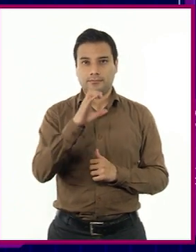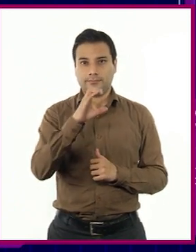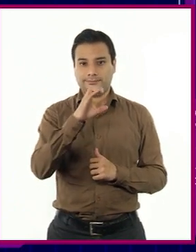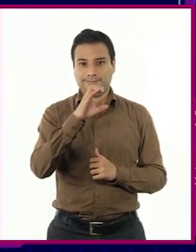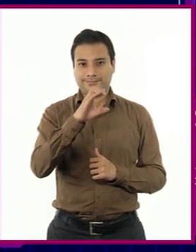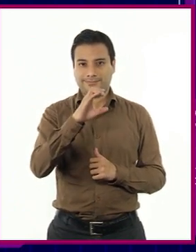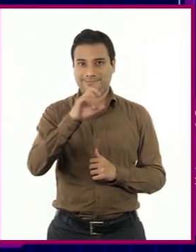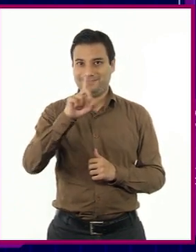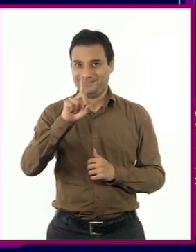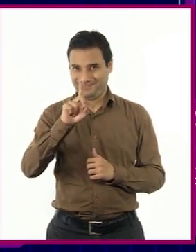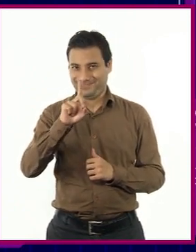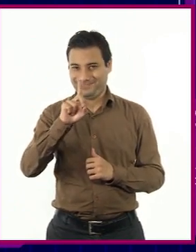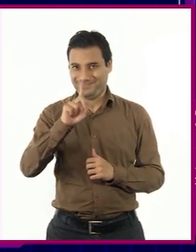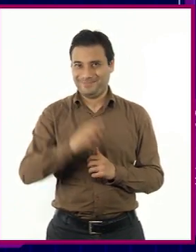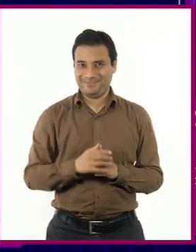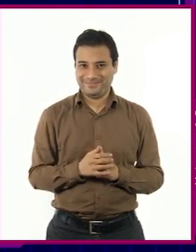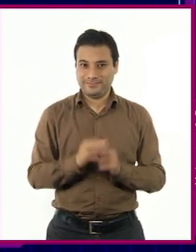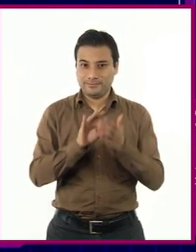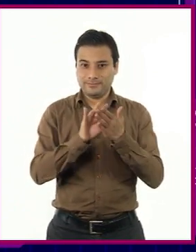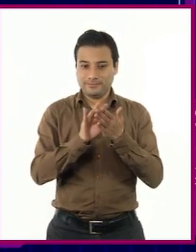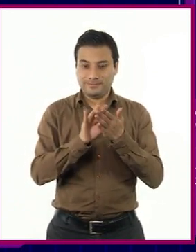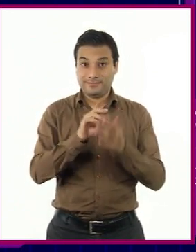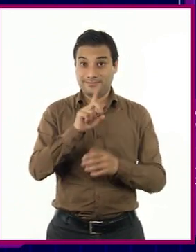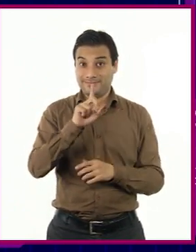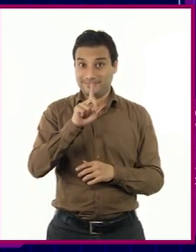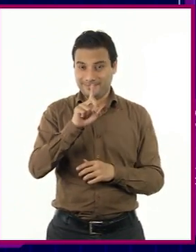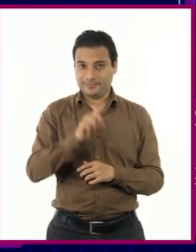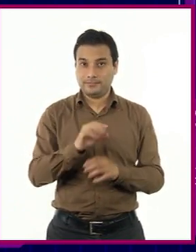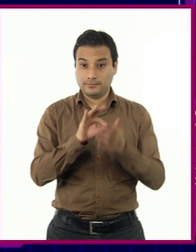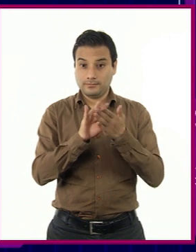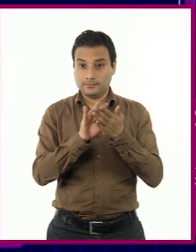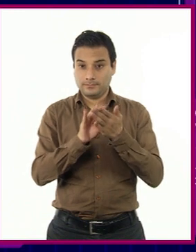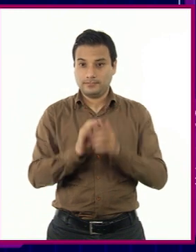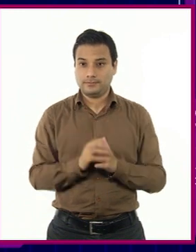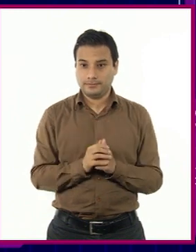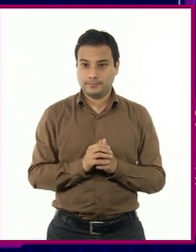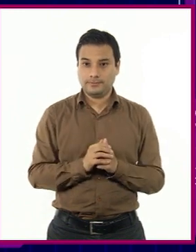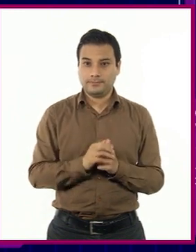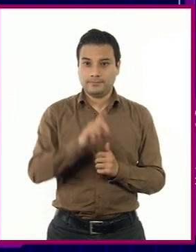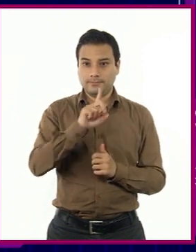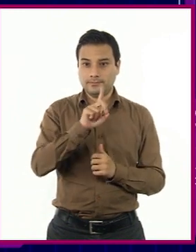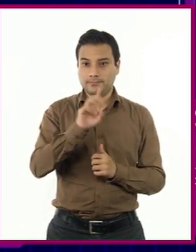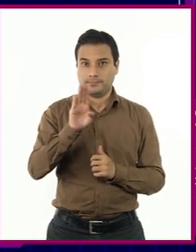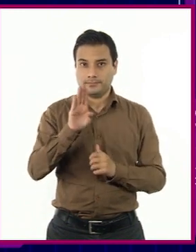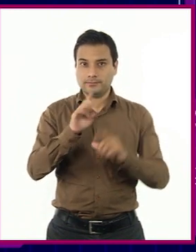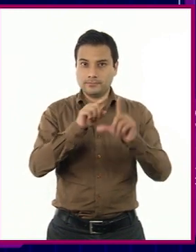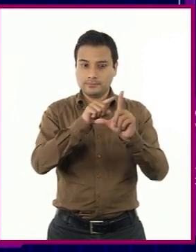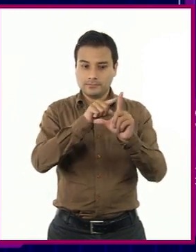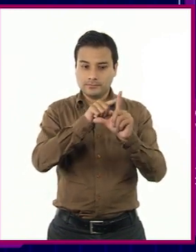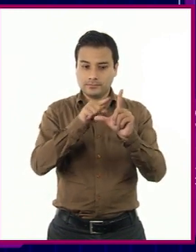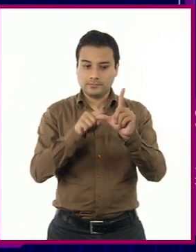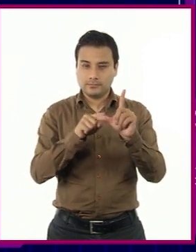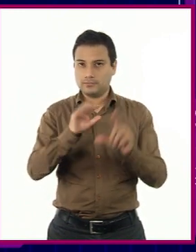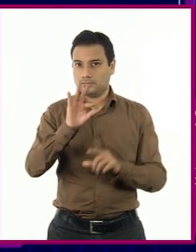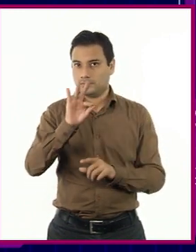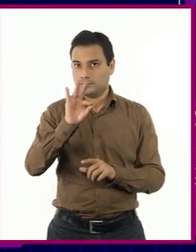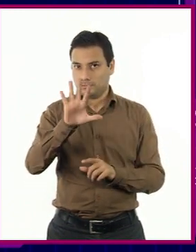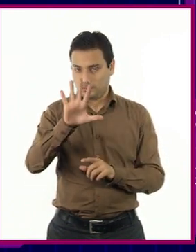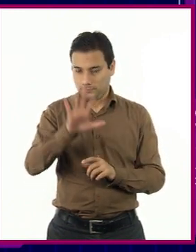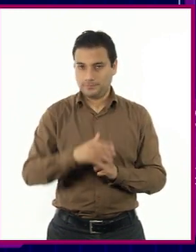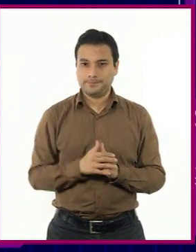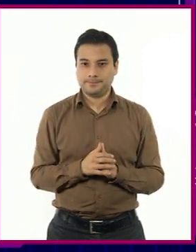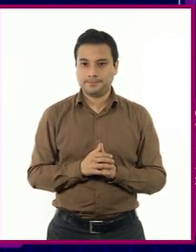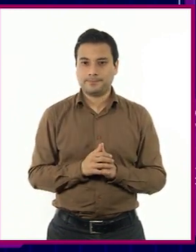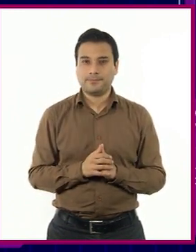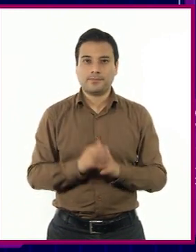CD y el vértice D y el segmento DB, es igual a 45 grados.